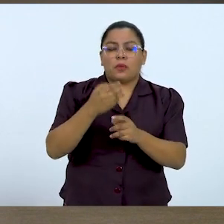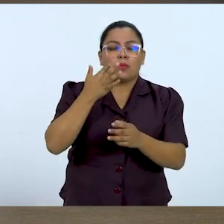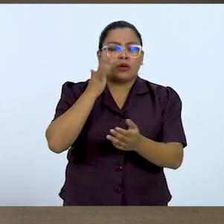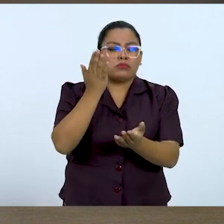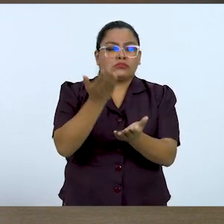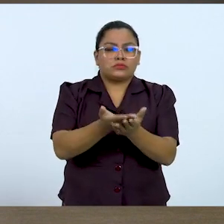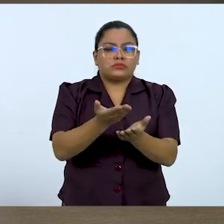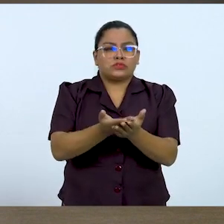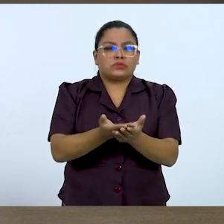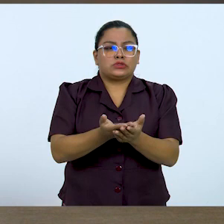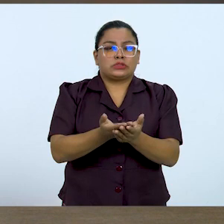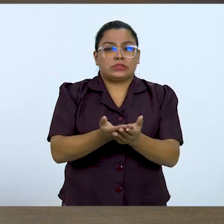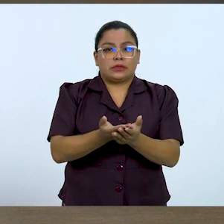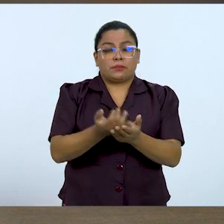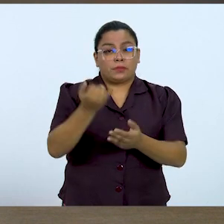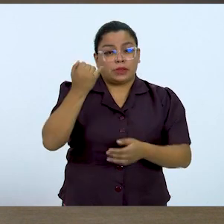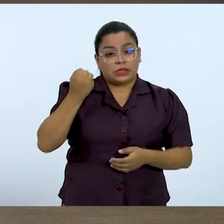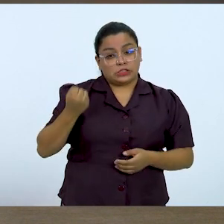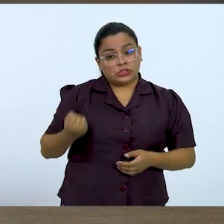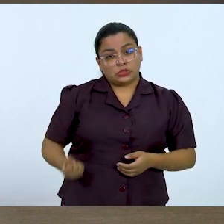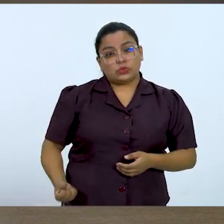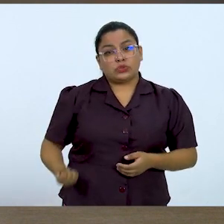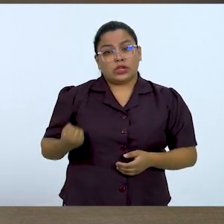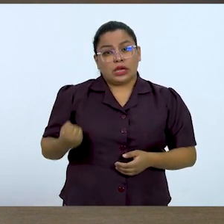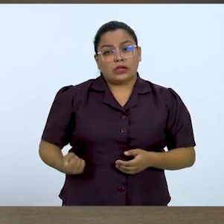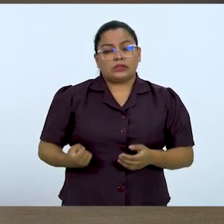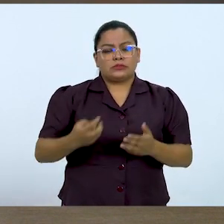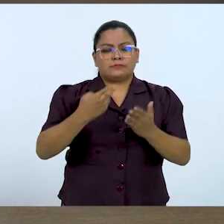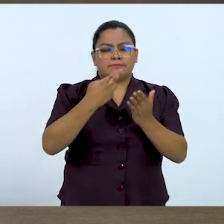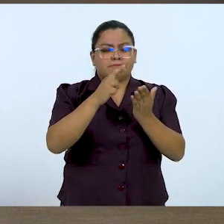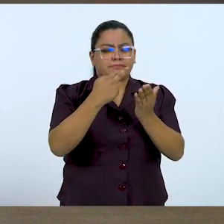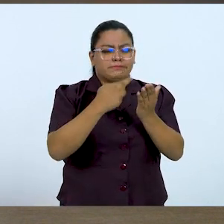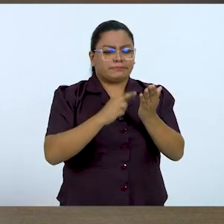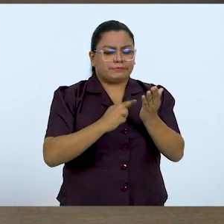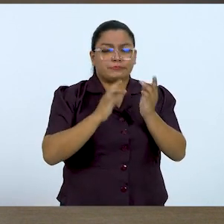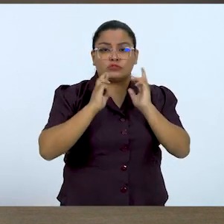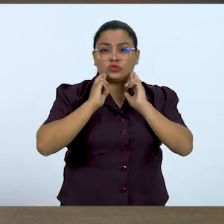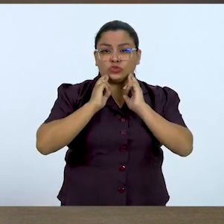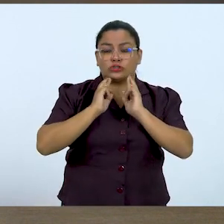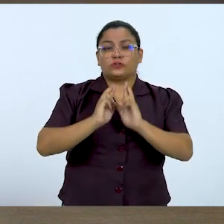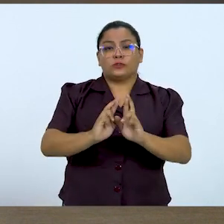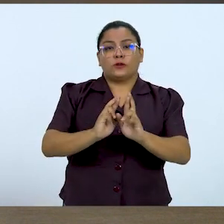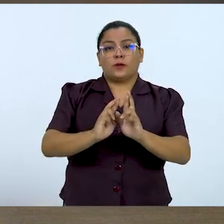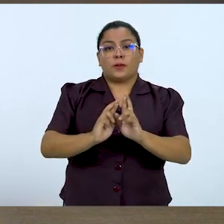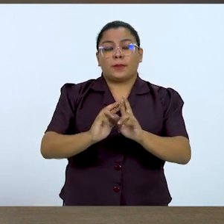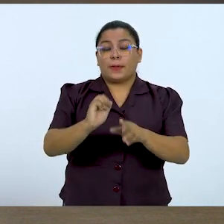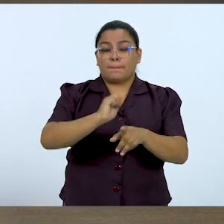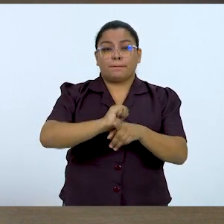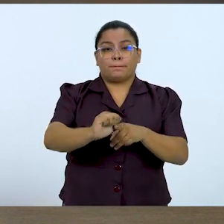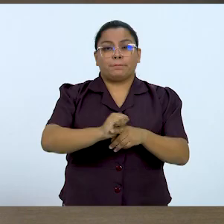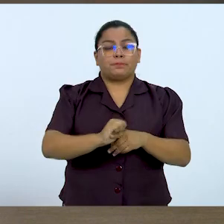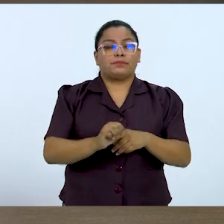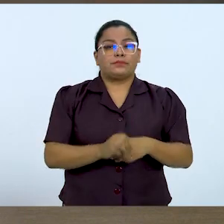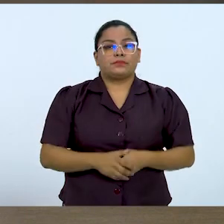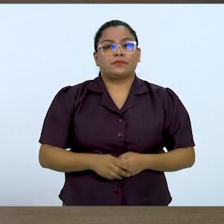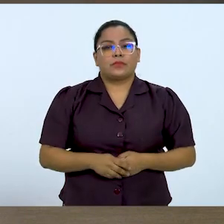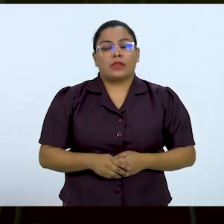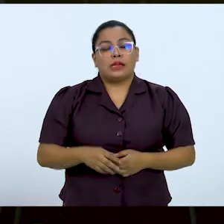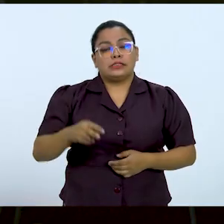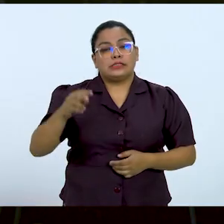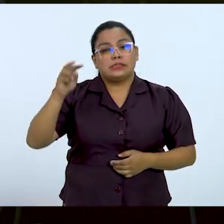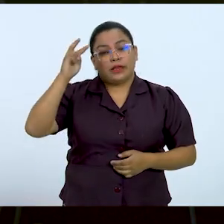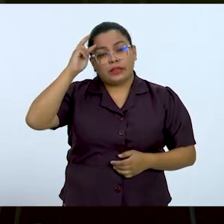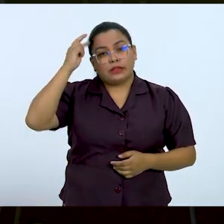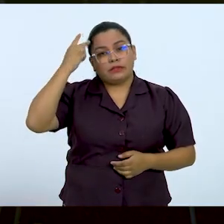decir, proporcionarle al estudiante un criterio de verificación de la solución de los ejercicios. En